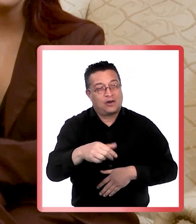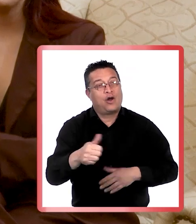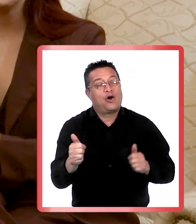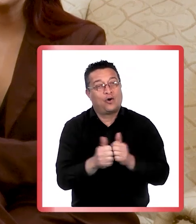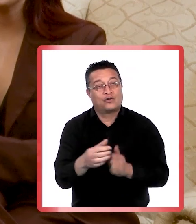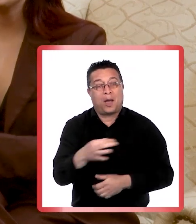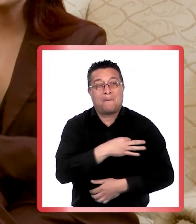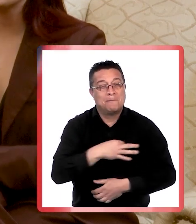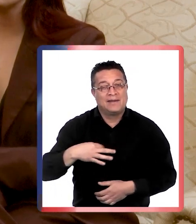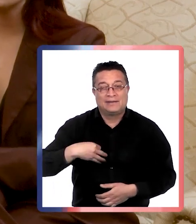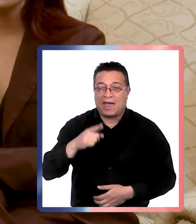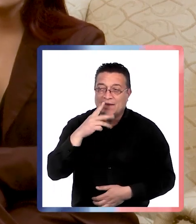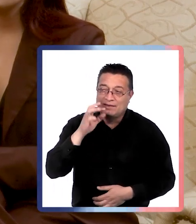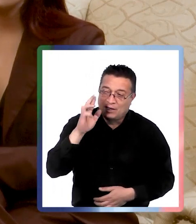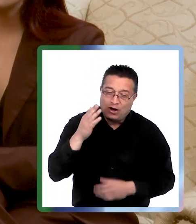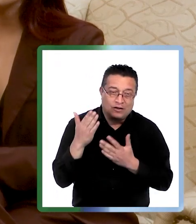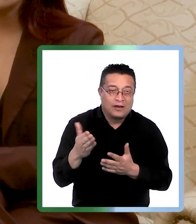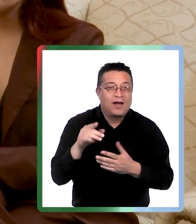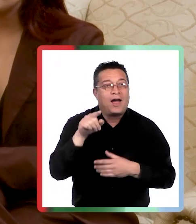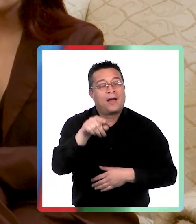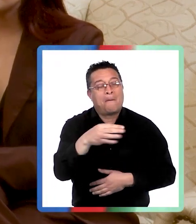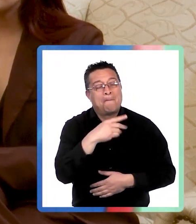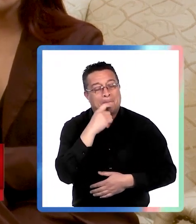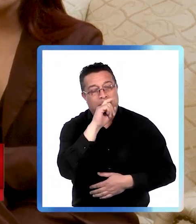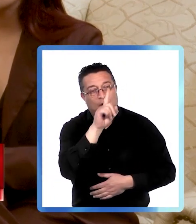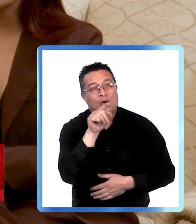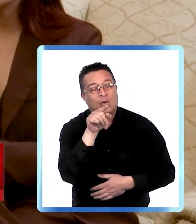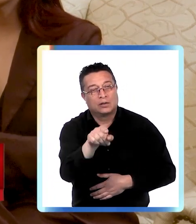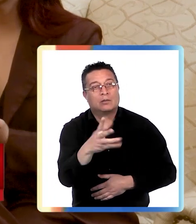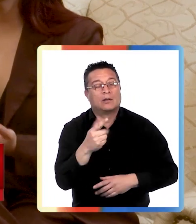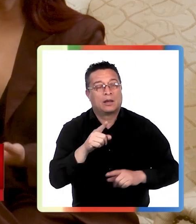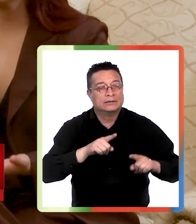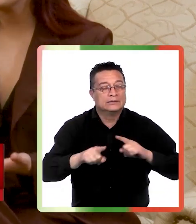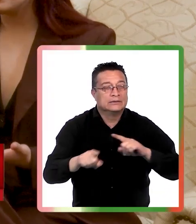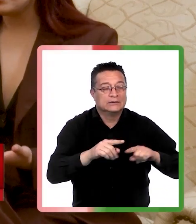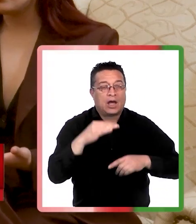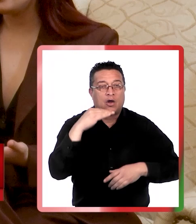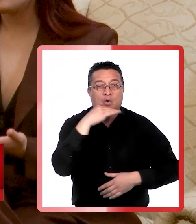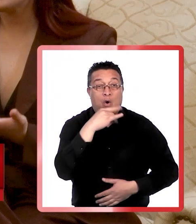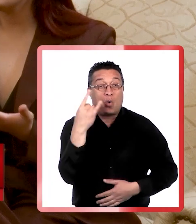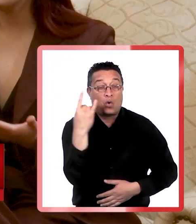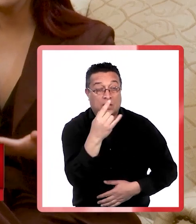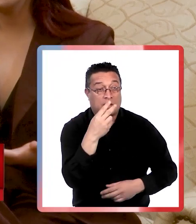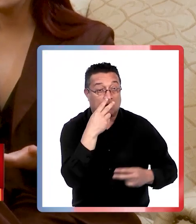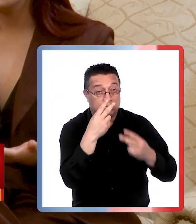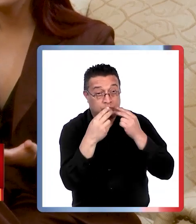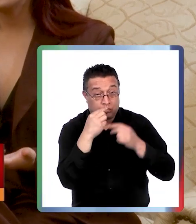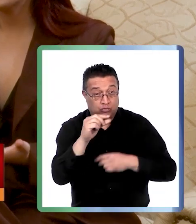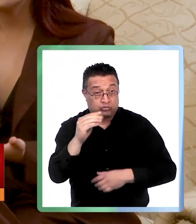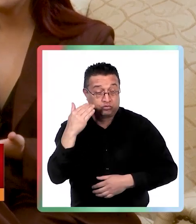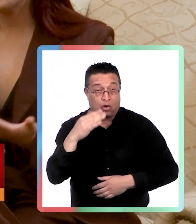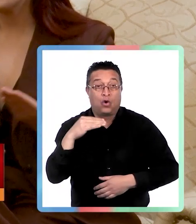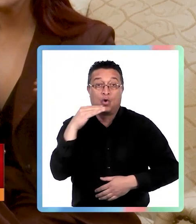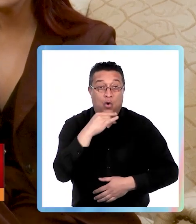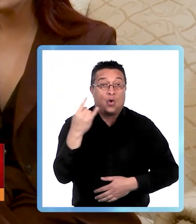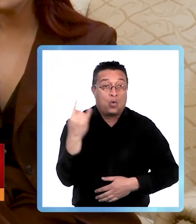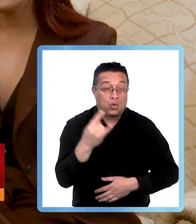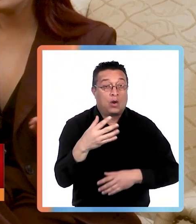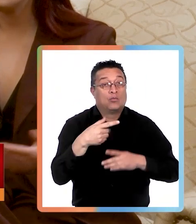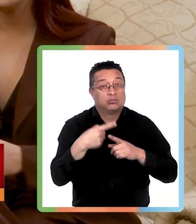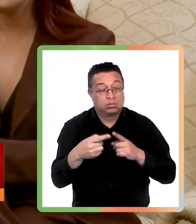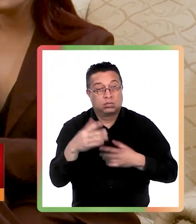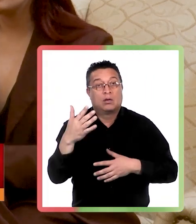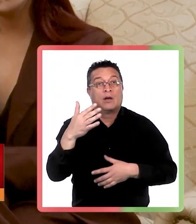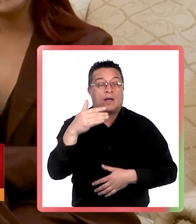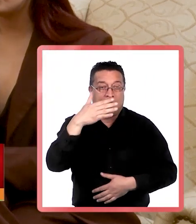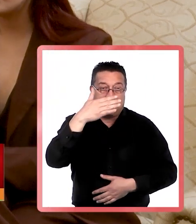Estamos con la ministra del Interior. Preguntarle, ministra, sobre la gestión de emergencias. Últimamente hemos visto hartas emergencias. En